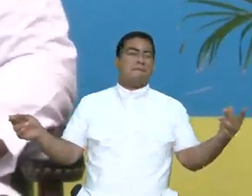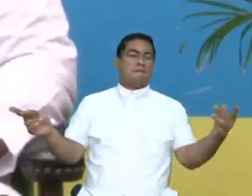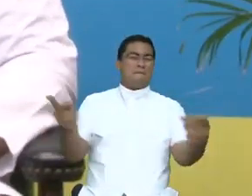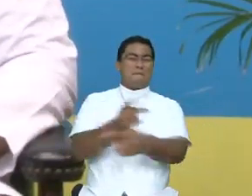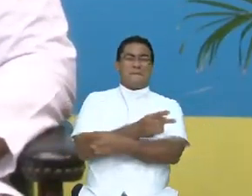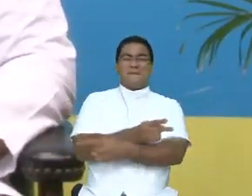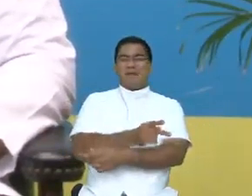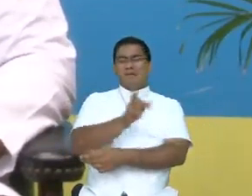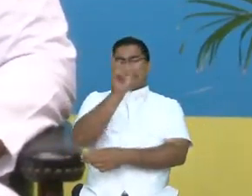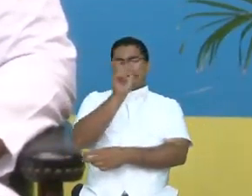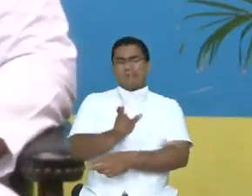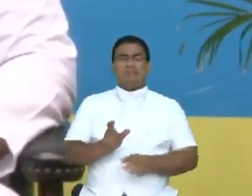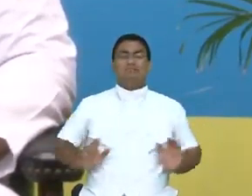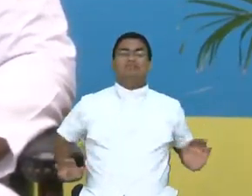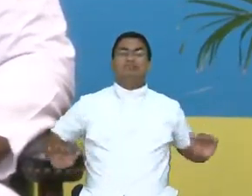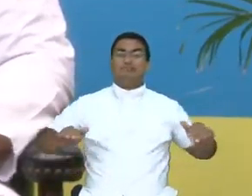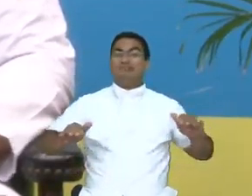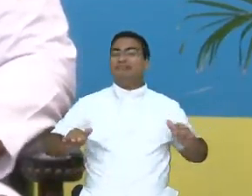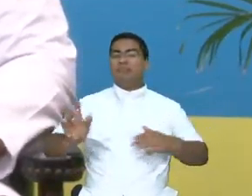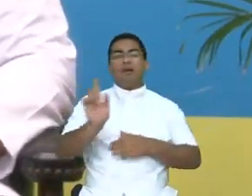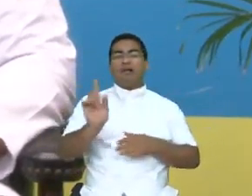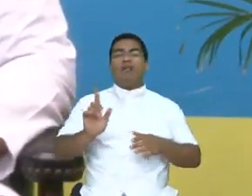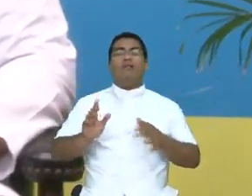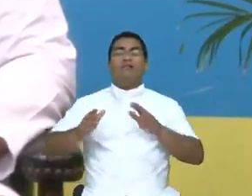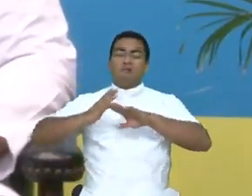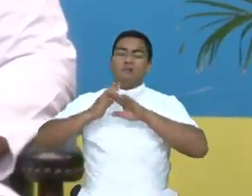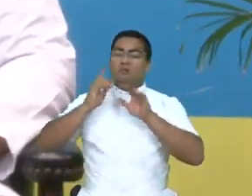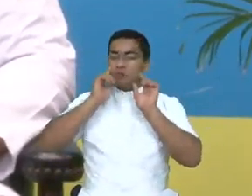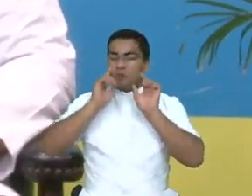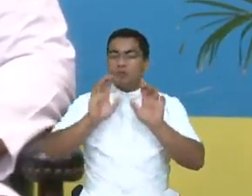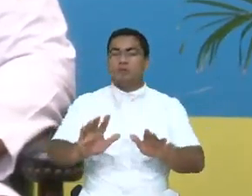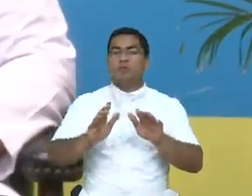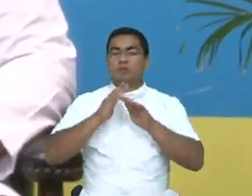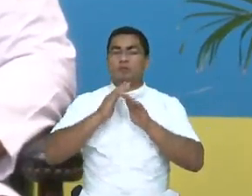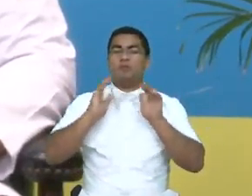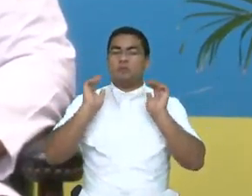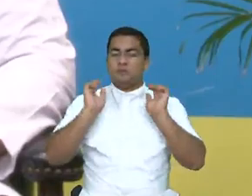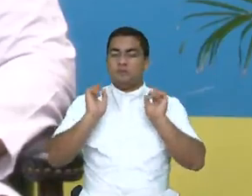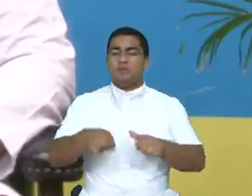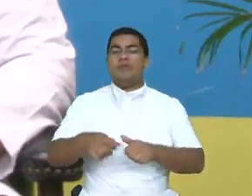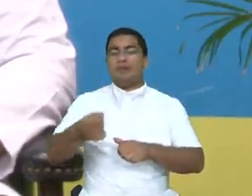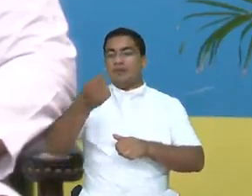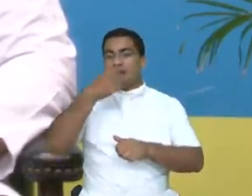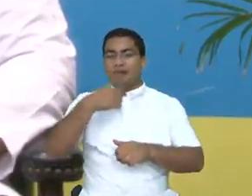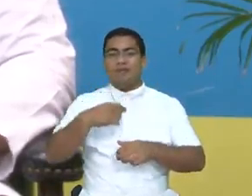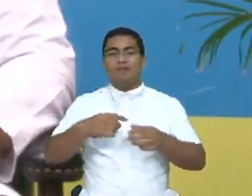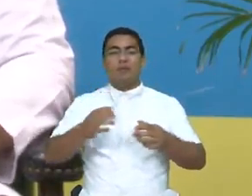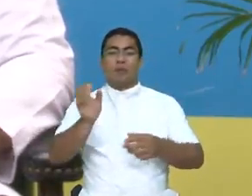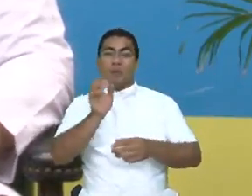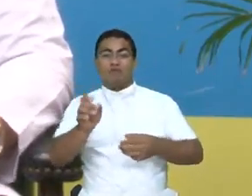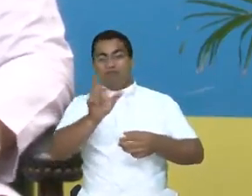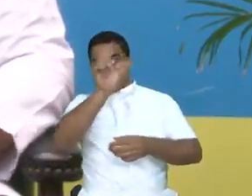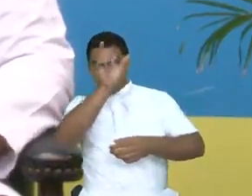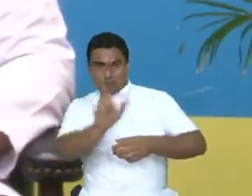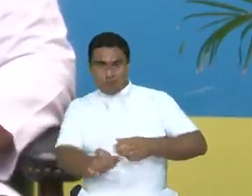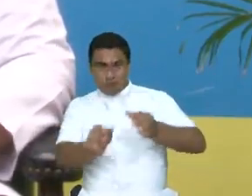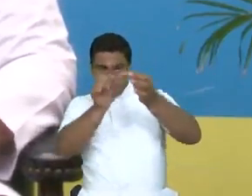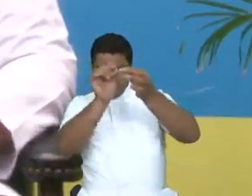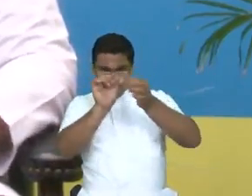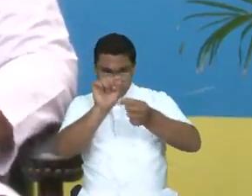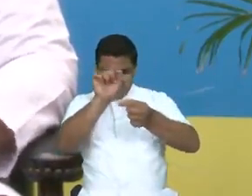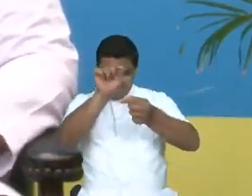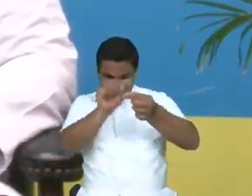que lo deje incapacitado. Afortunadamente, pues sí se logra combatir y se logran operar. Lo que se hace, pues, es